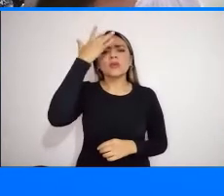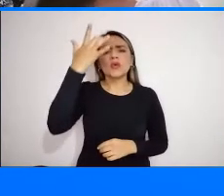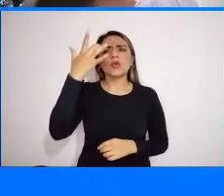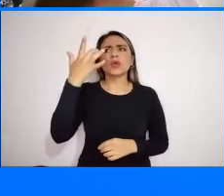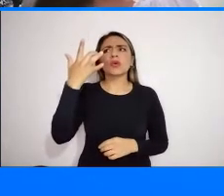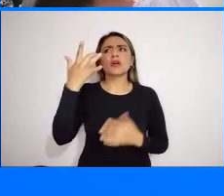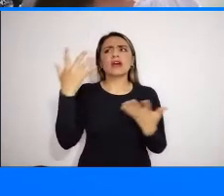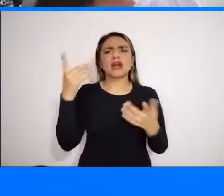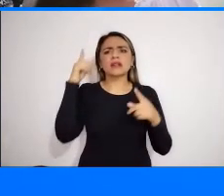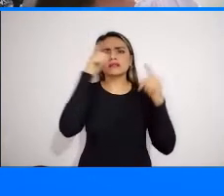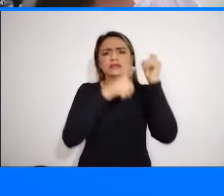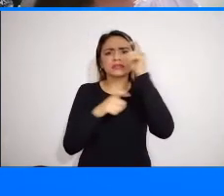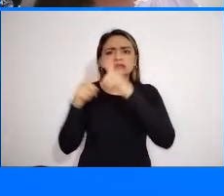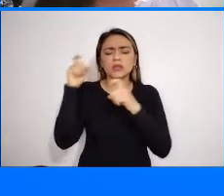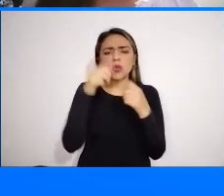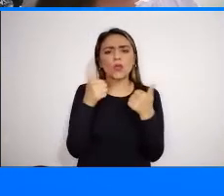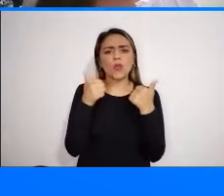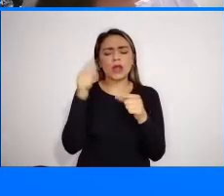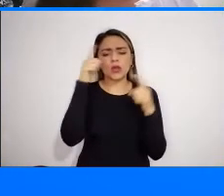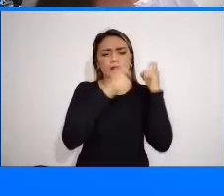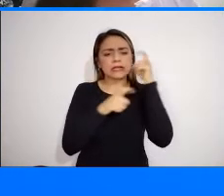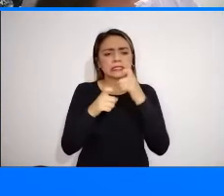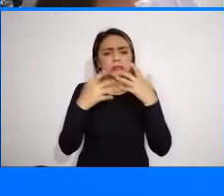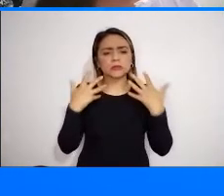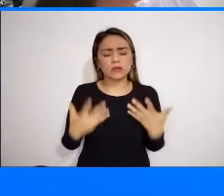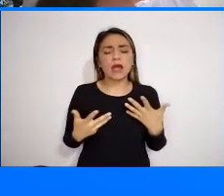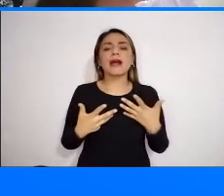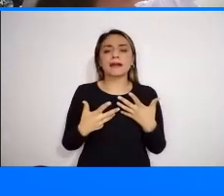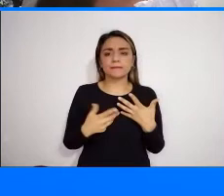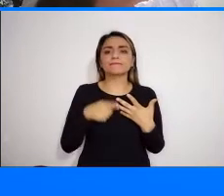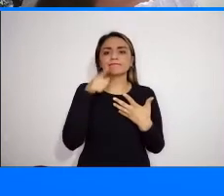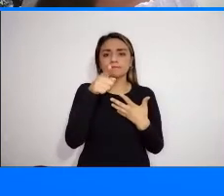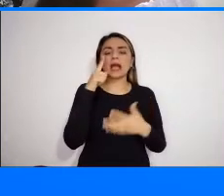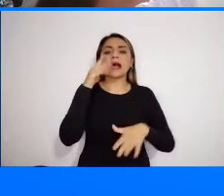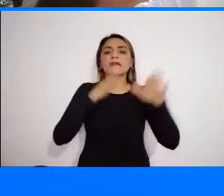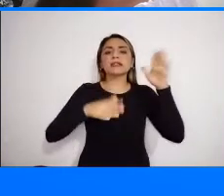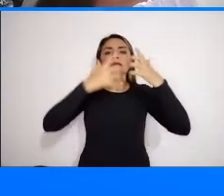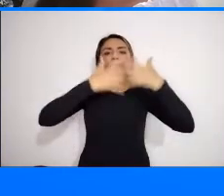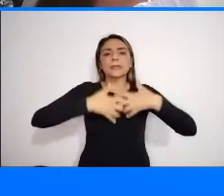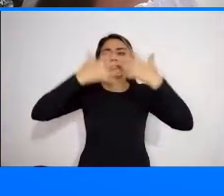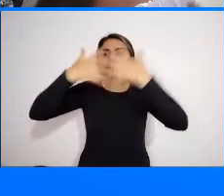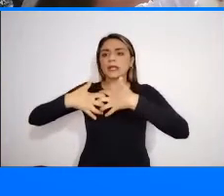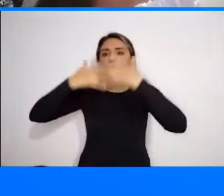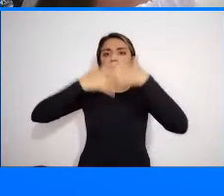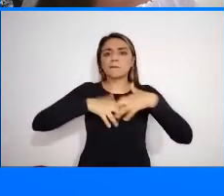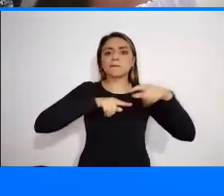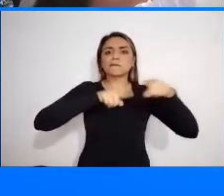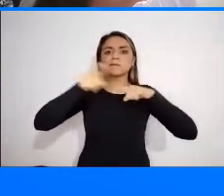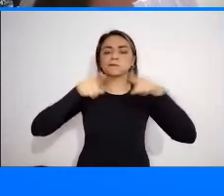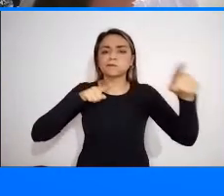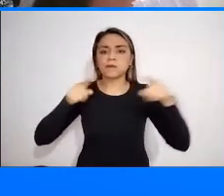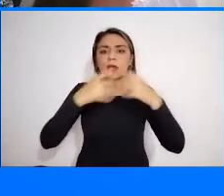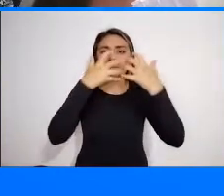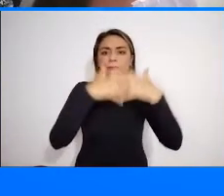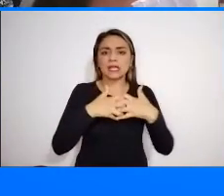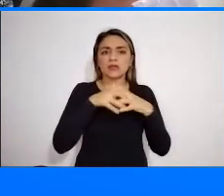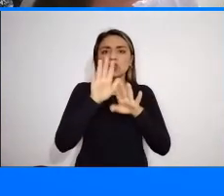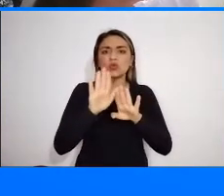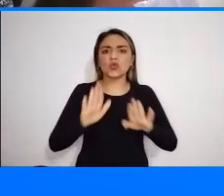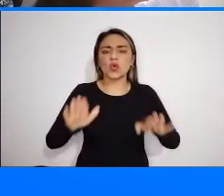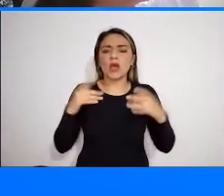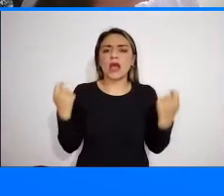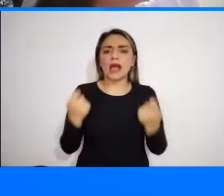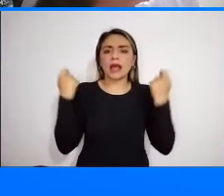bueno reflexionar sobre esto? Porque muchas empresas, muchos turoperadores